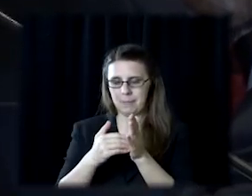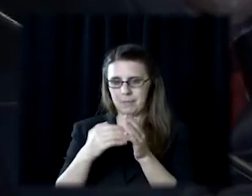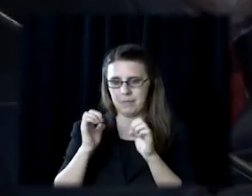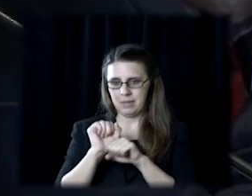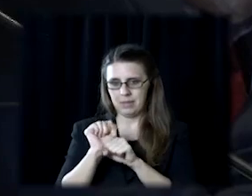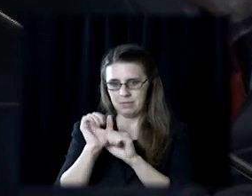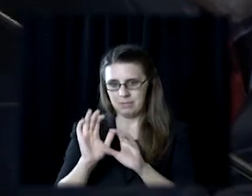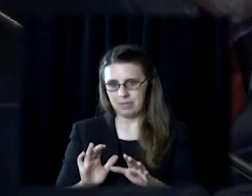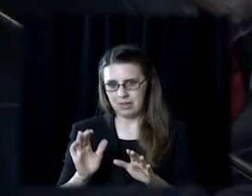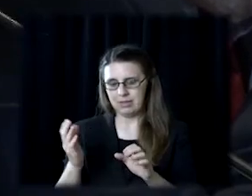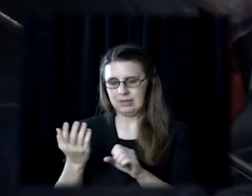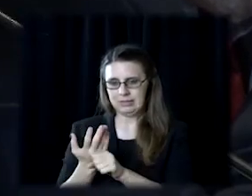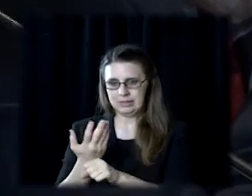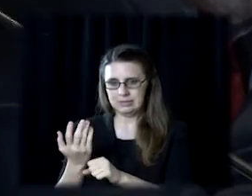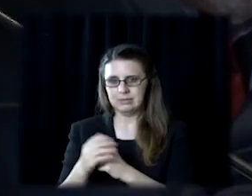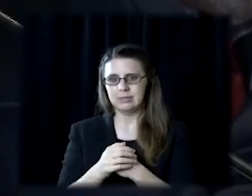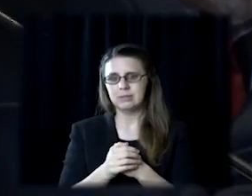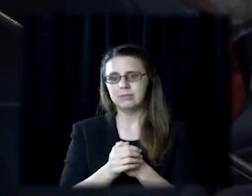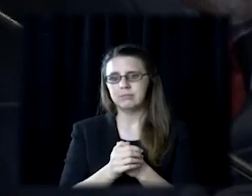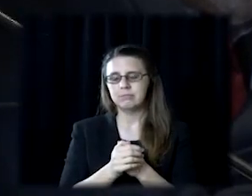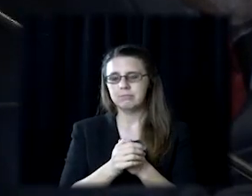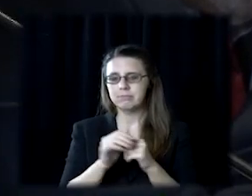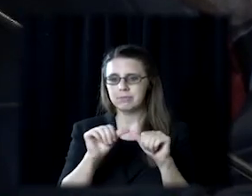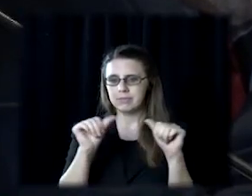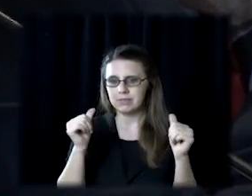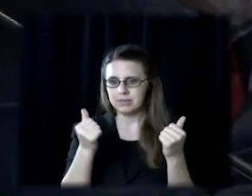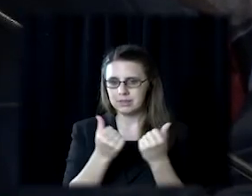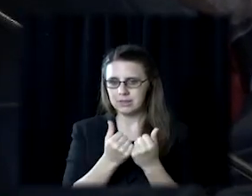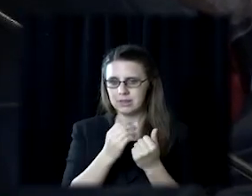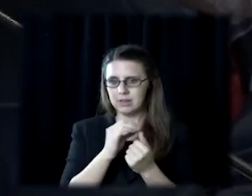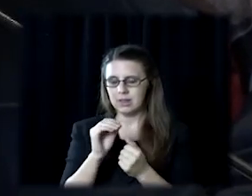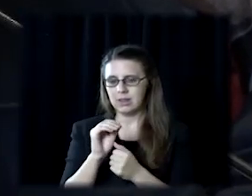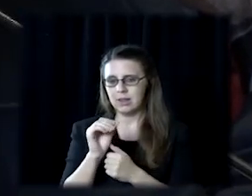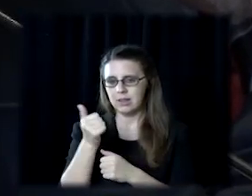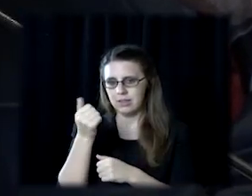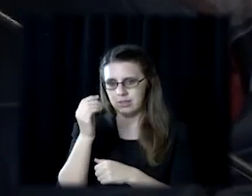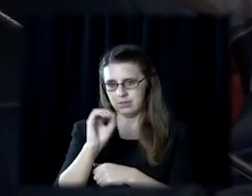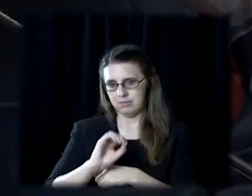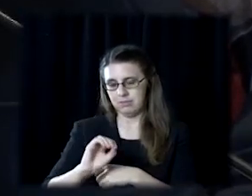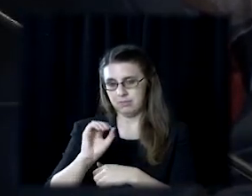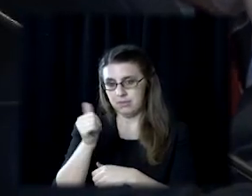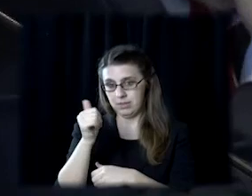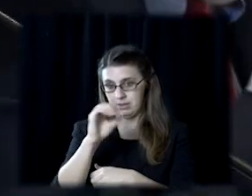el 20% de nuestras agencias y el 17% de nuestros gastos de presupuesto operacional.